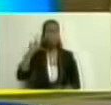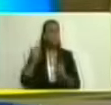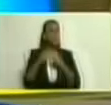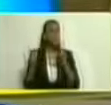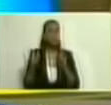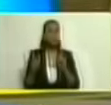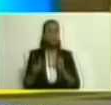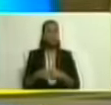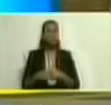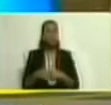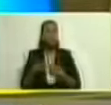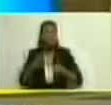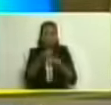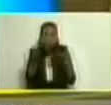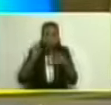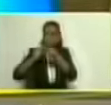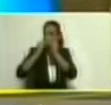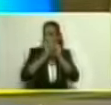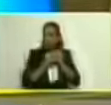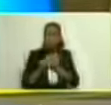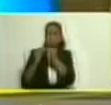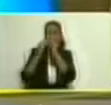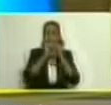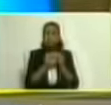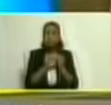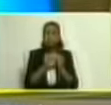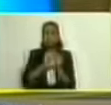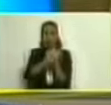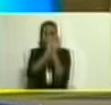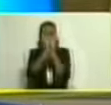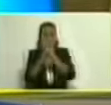Estado Nacional se perfecciona, cambia, mejora